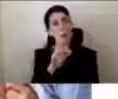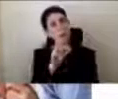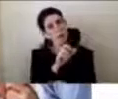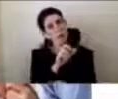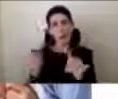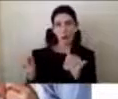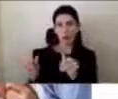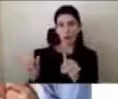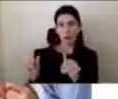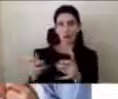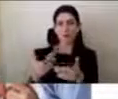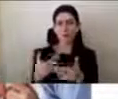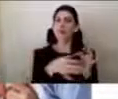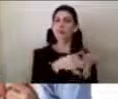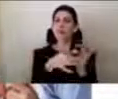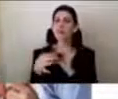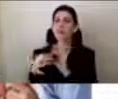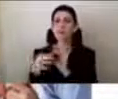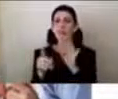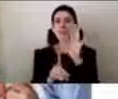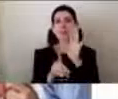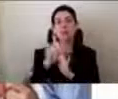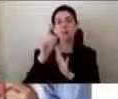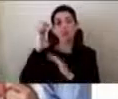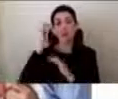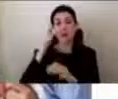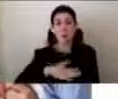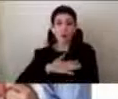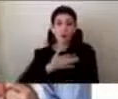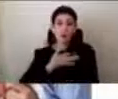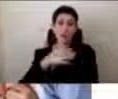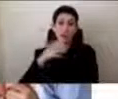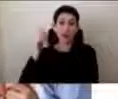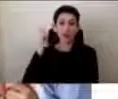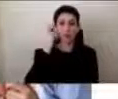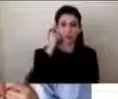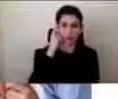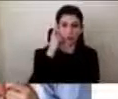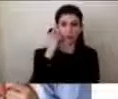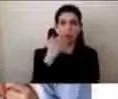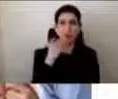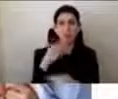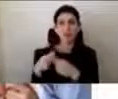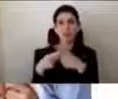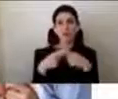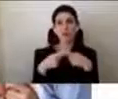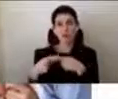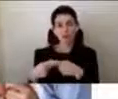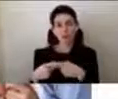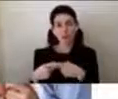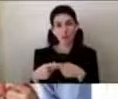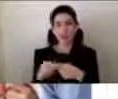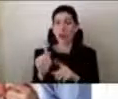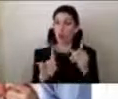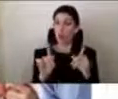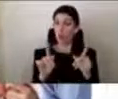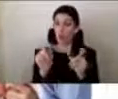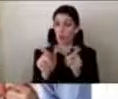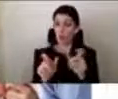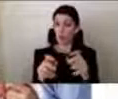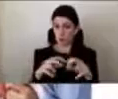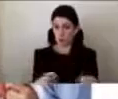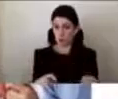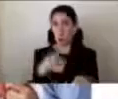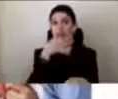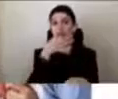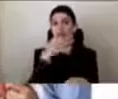emocional, cognitivo y social infantil, y también la presencia de autores que plantean que el juego cara a cara constituiría las bases